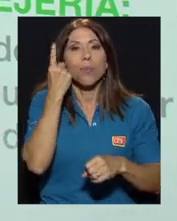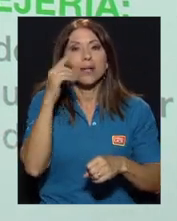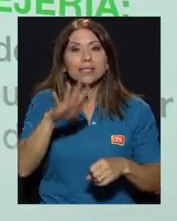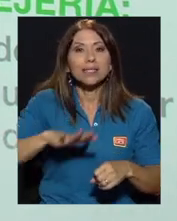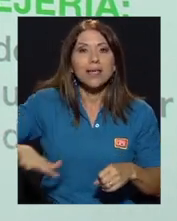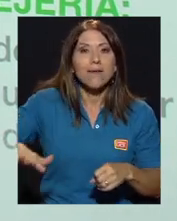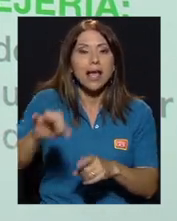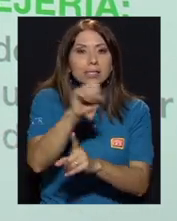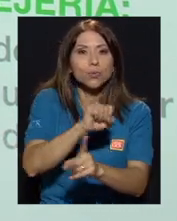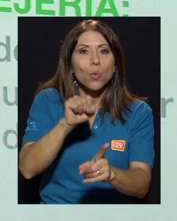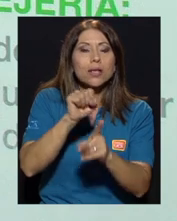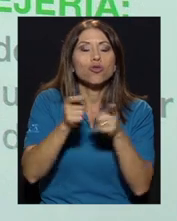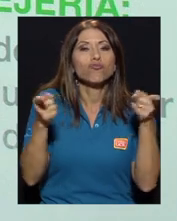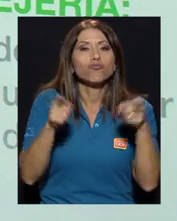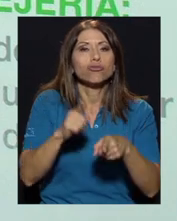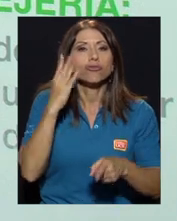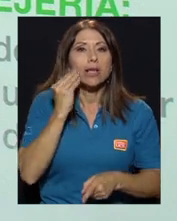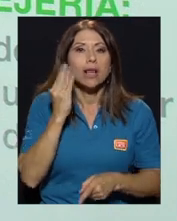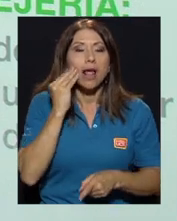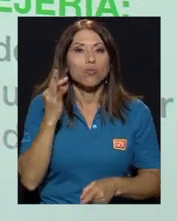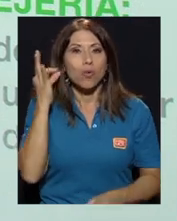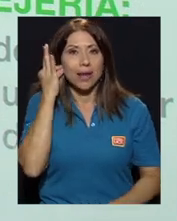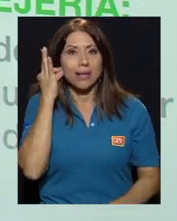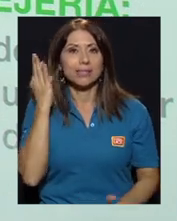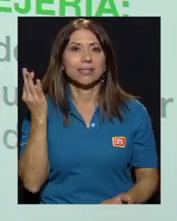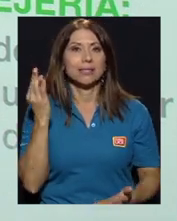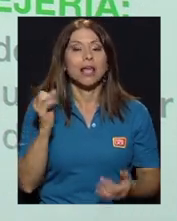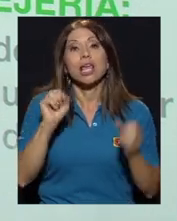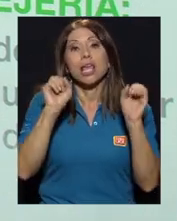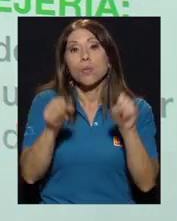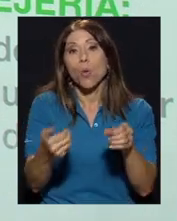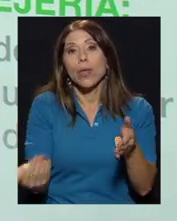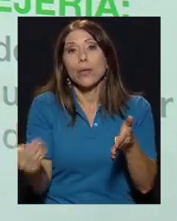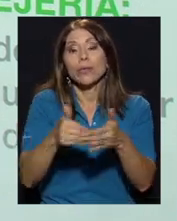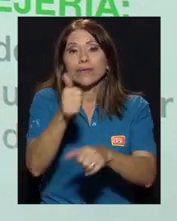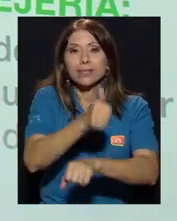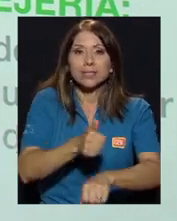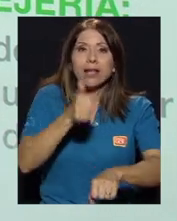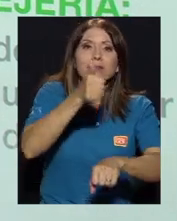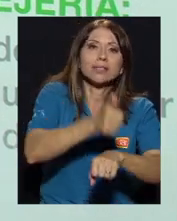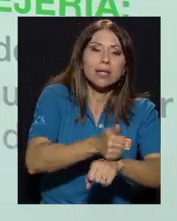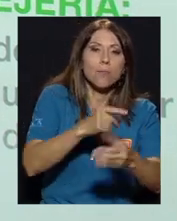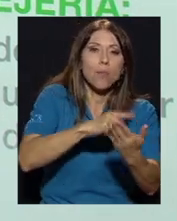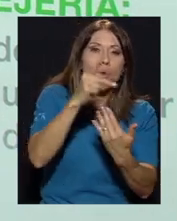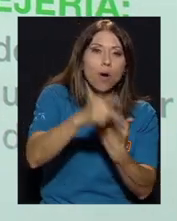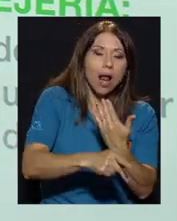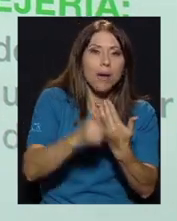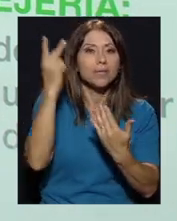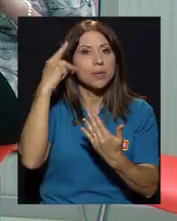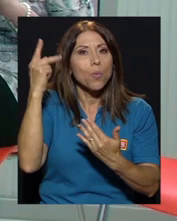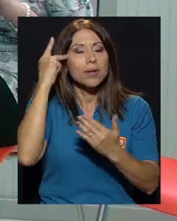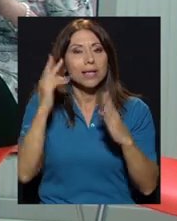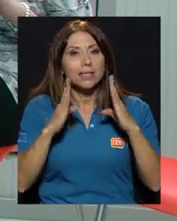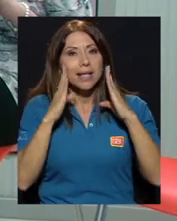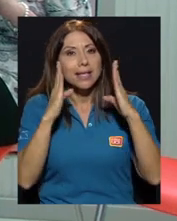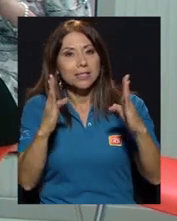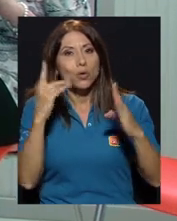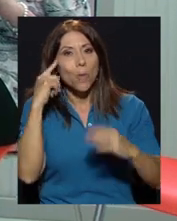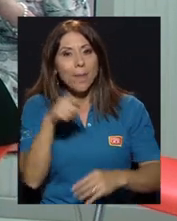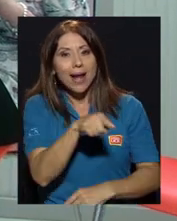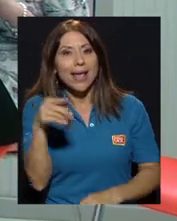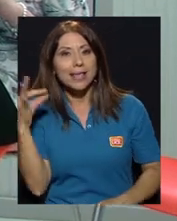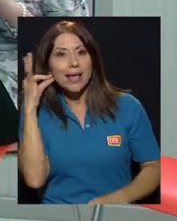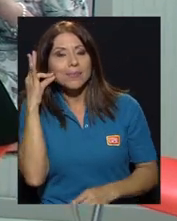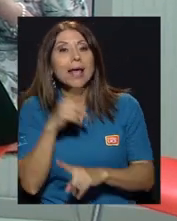mujeres en este ámbito y poder así poder redefinir los programas y las políticas de atención que van dirigidas hacia ellas,